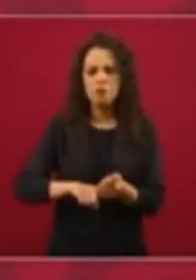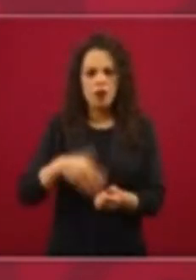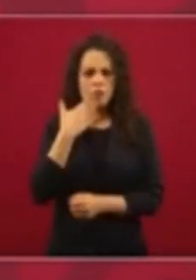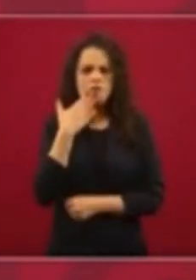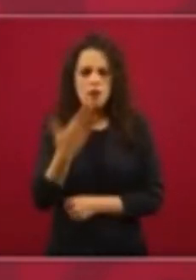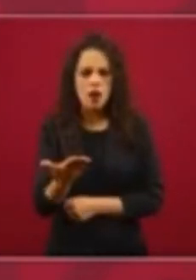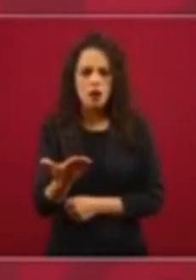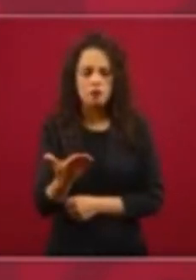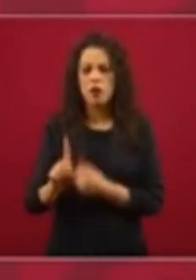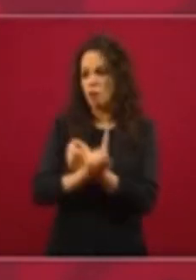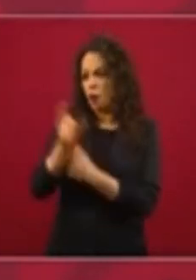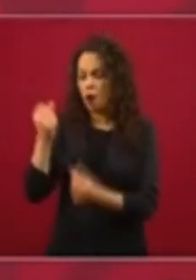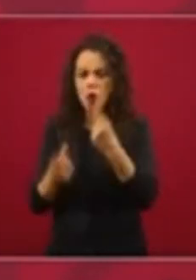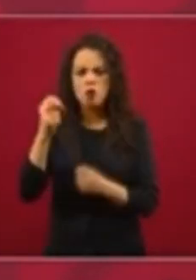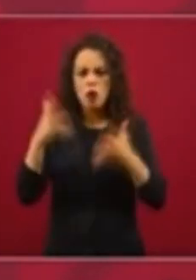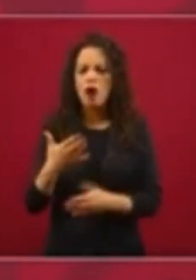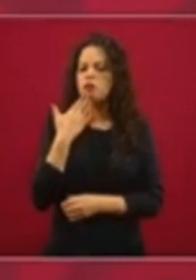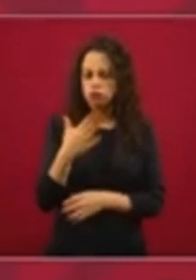de los pesares.